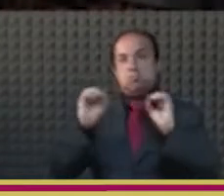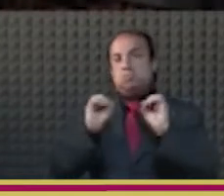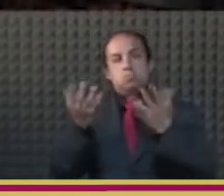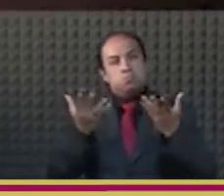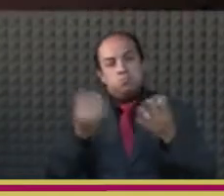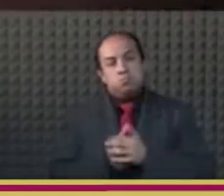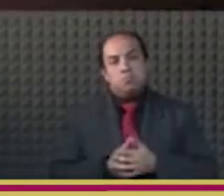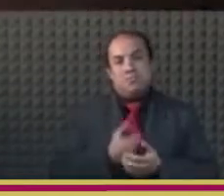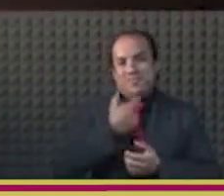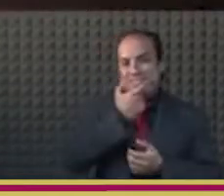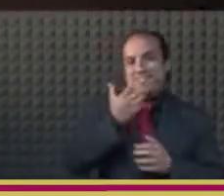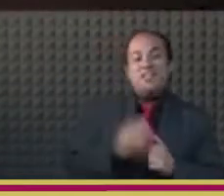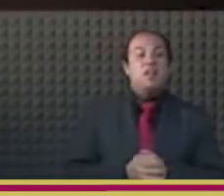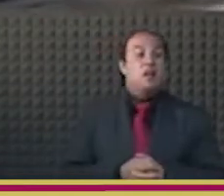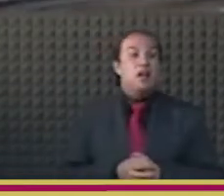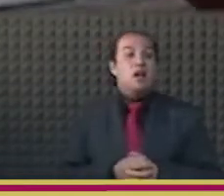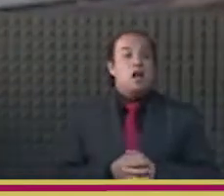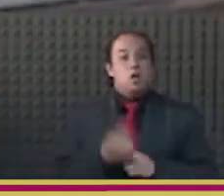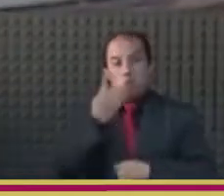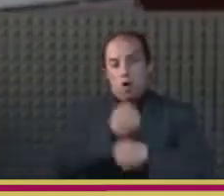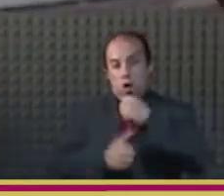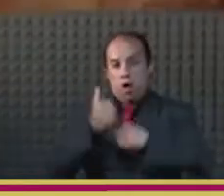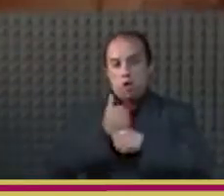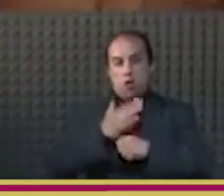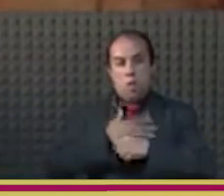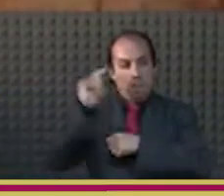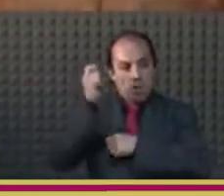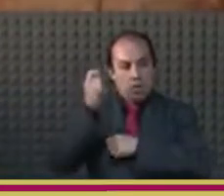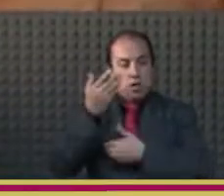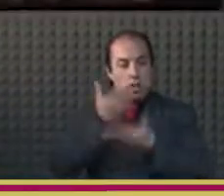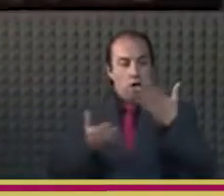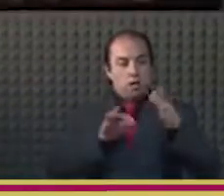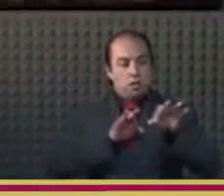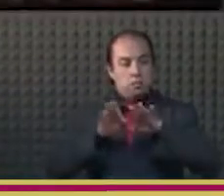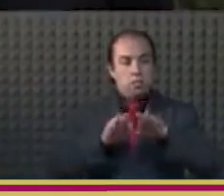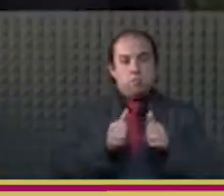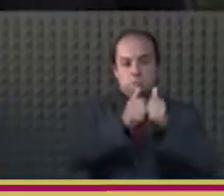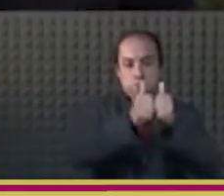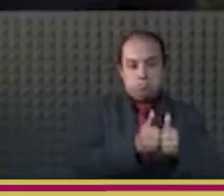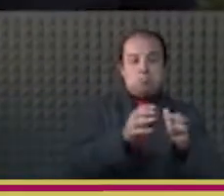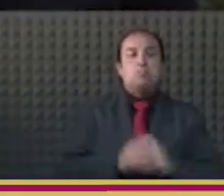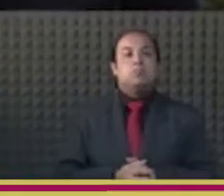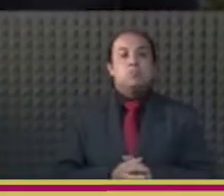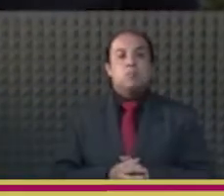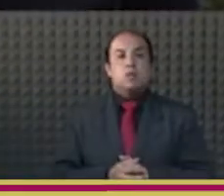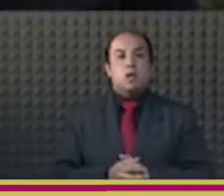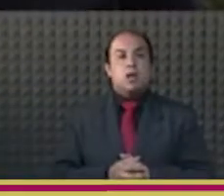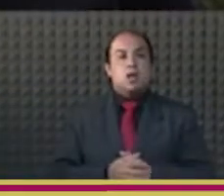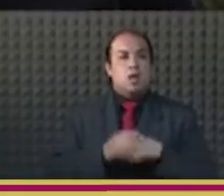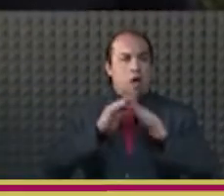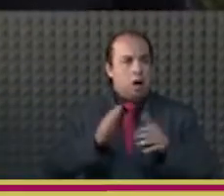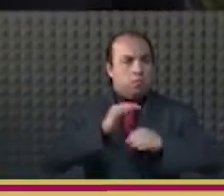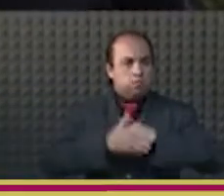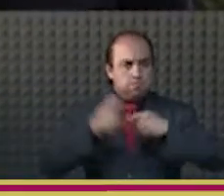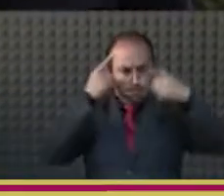nada. Hace un año fui becario y actualmente ya estoy trabajando aquí con ellos. Aún así haya terminado mi